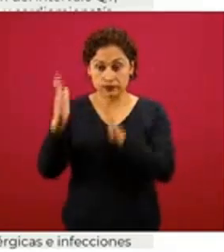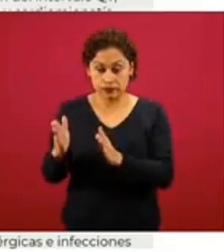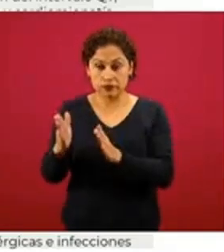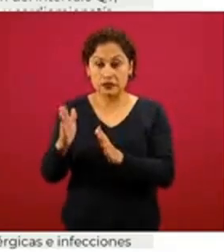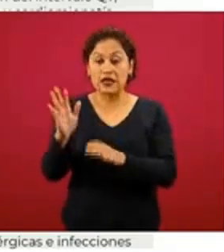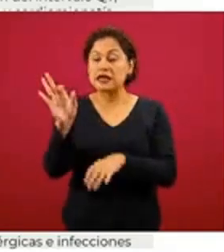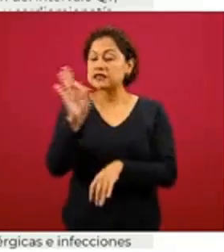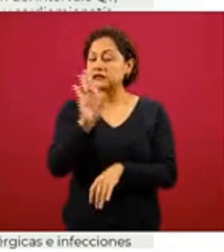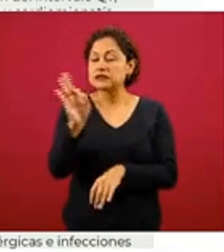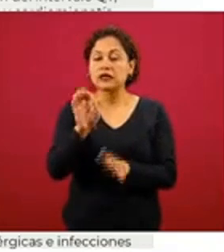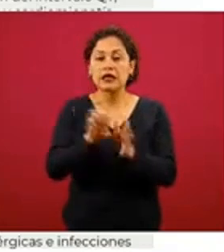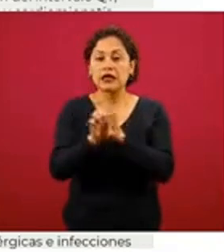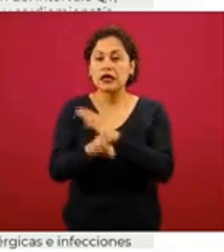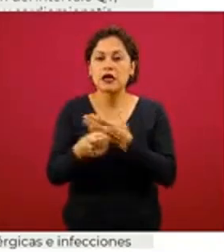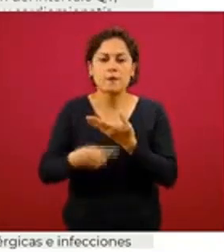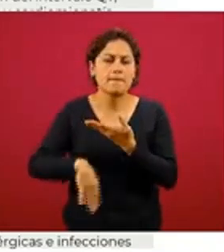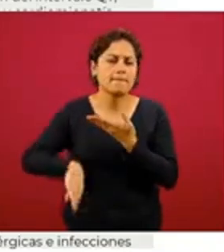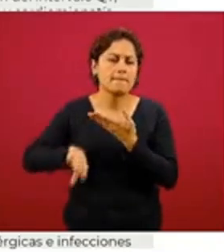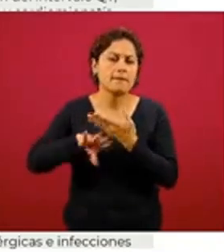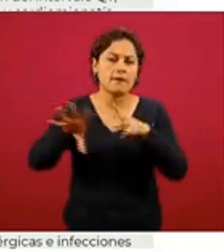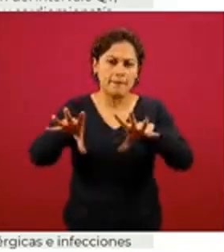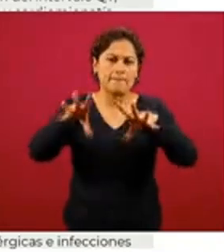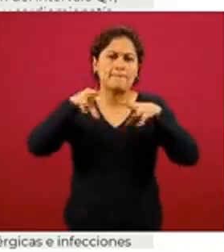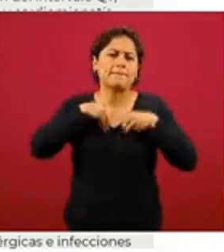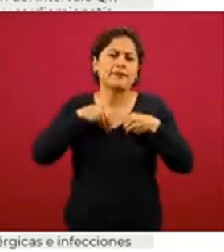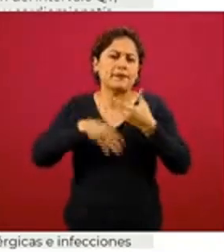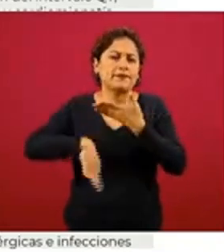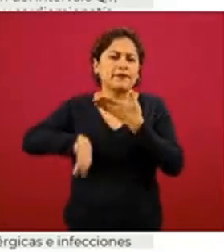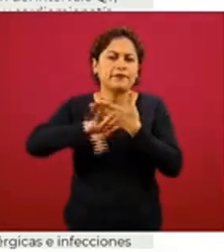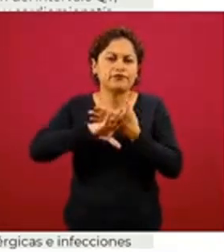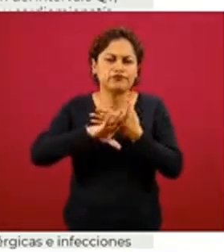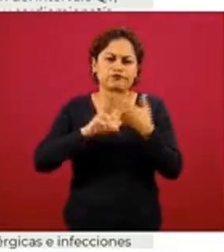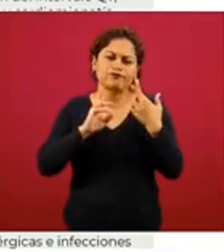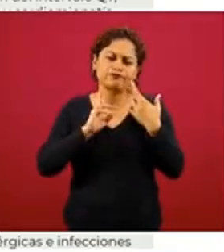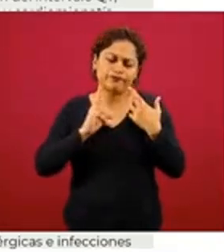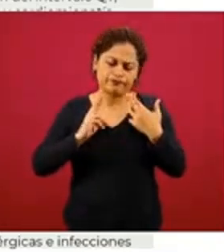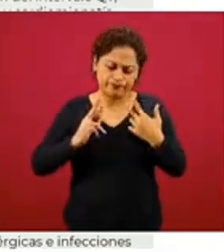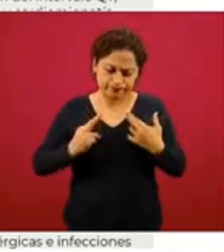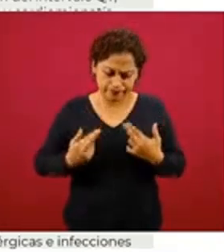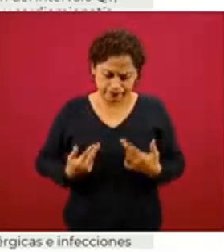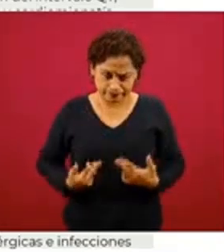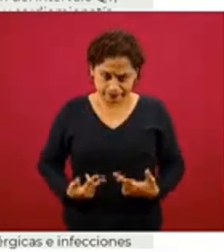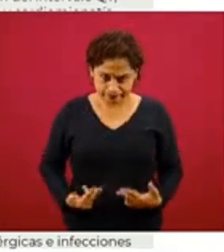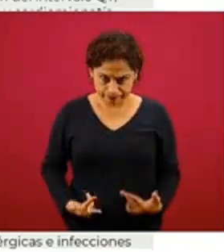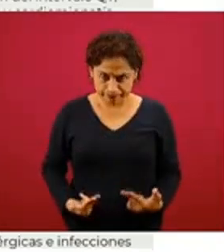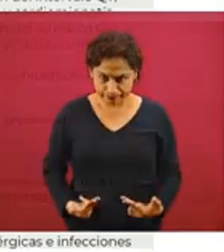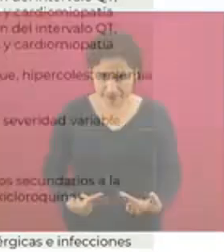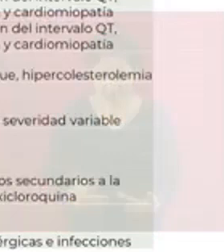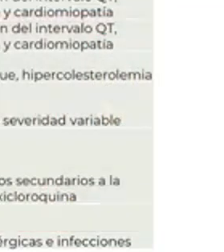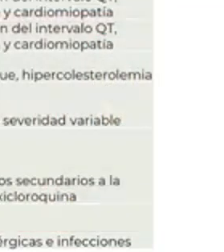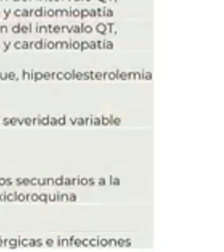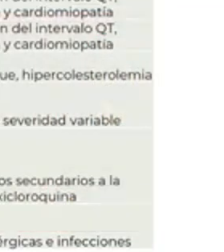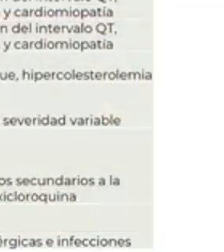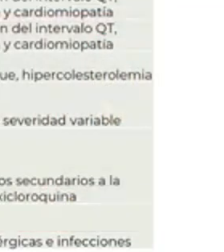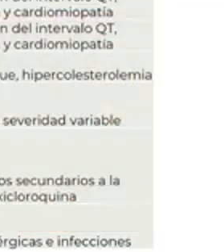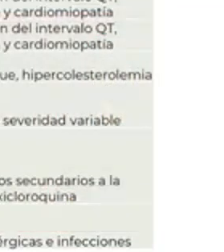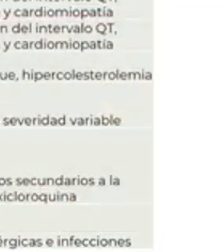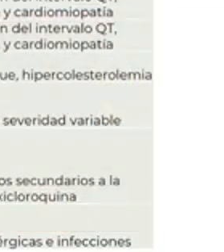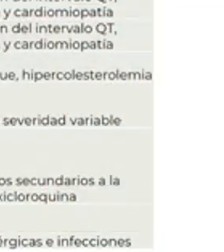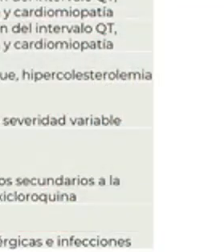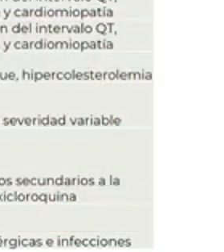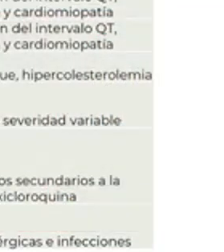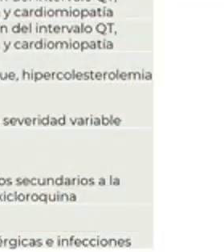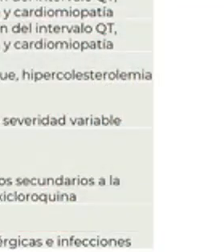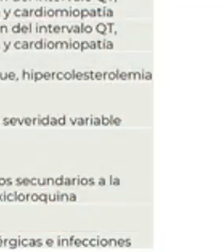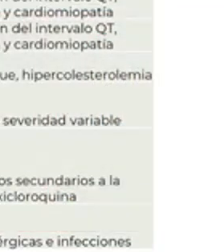células del sistema respiratorio, además tenemos, y después la comorbilidad, o sea que es diabético,